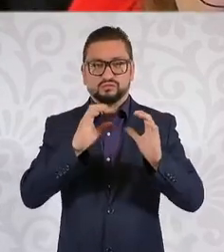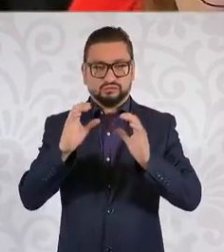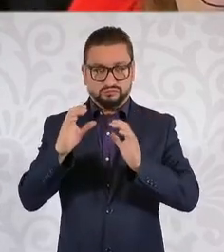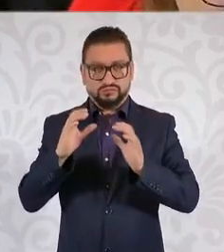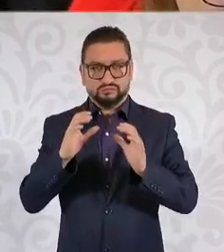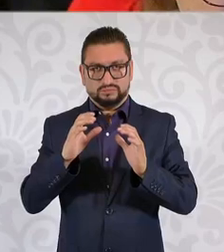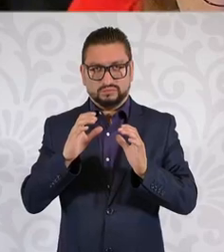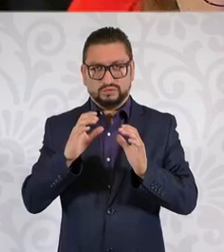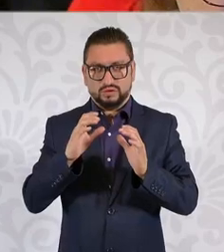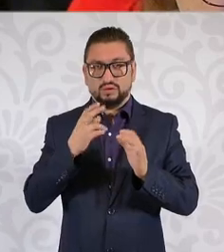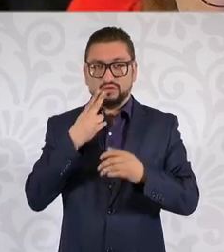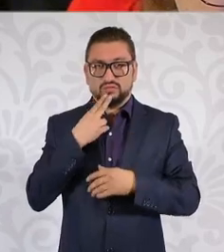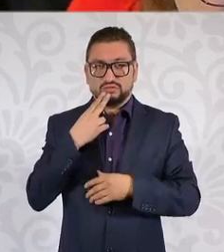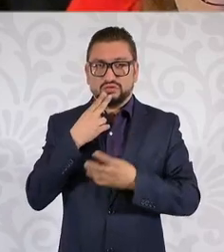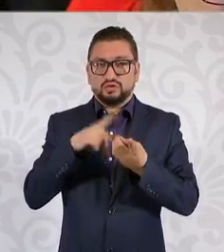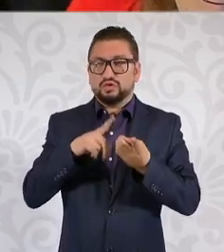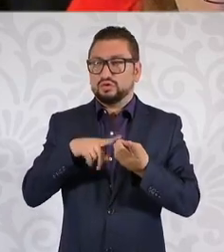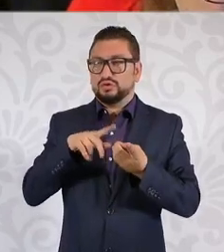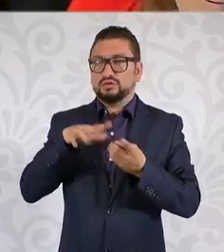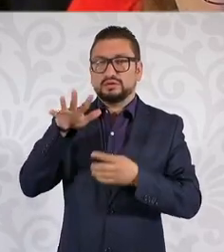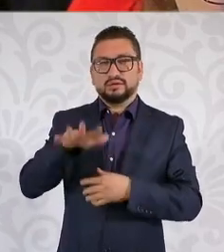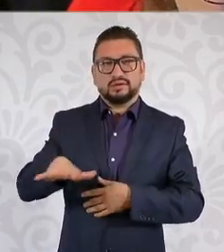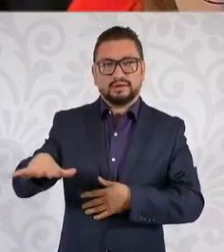implementando en las zonas